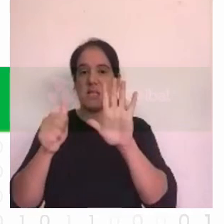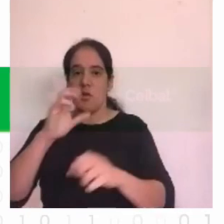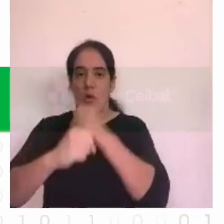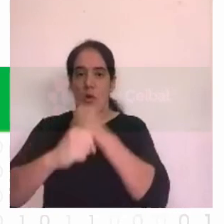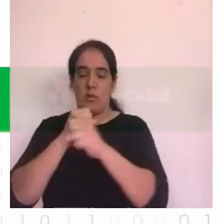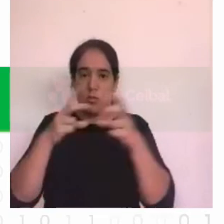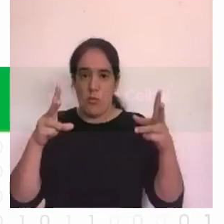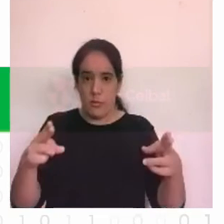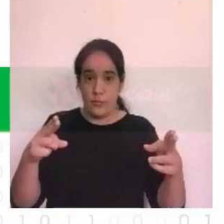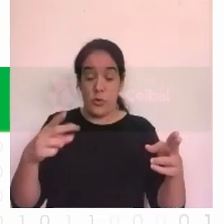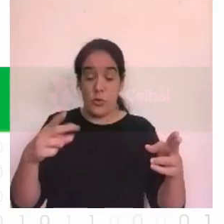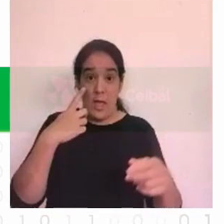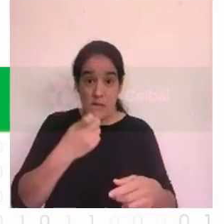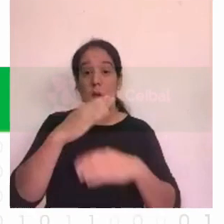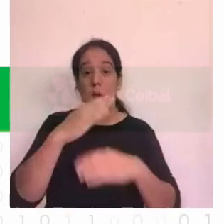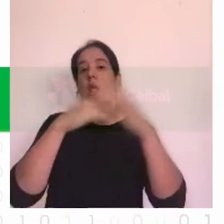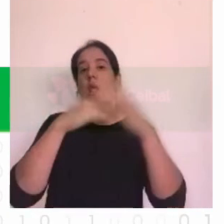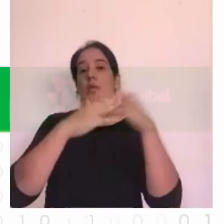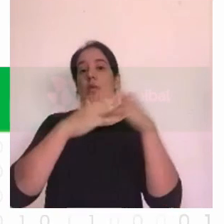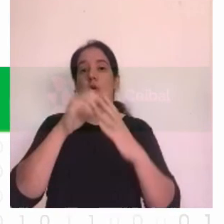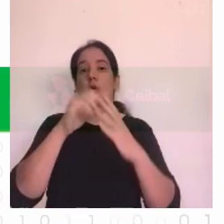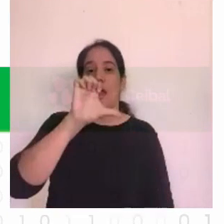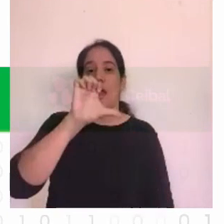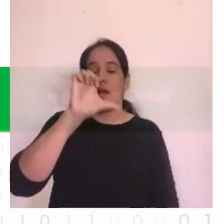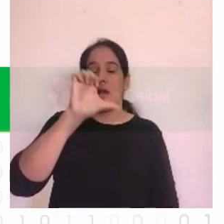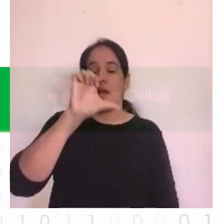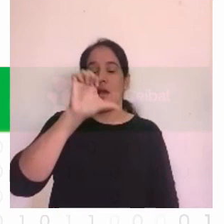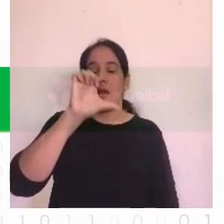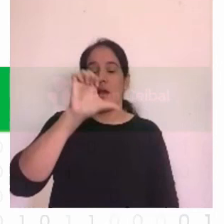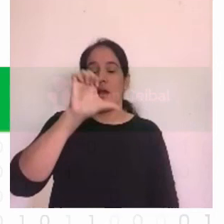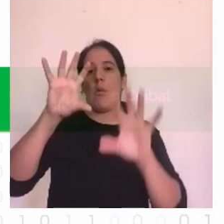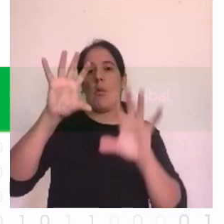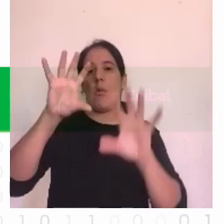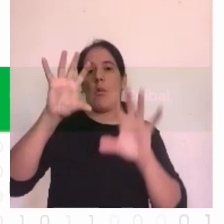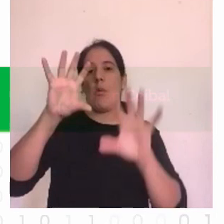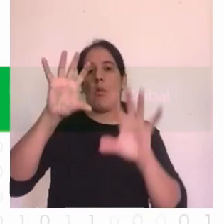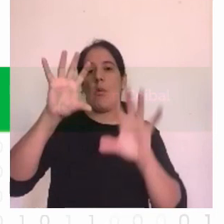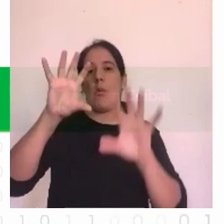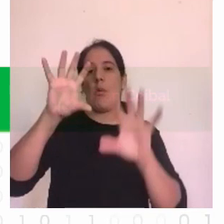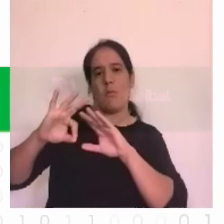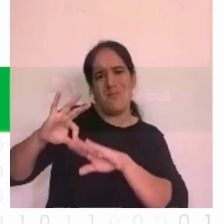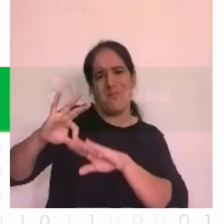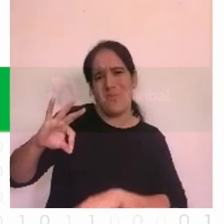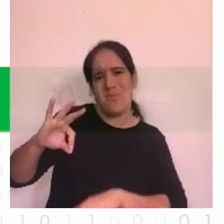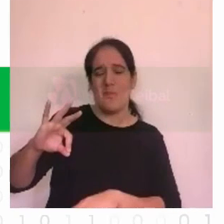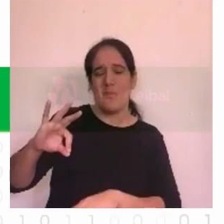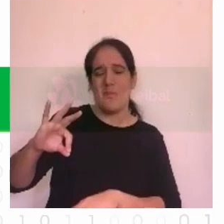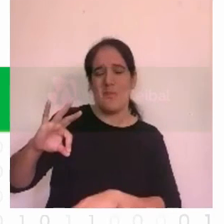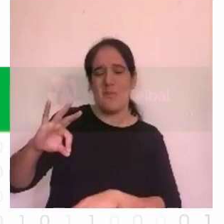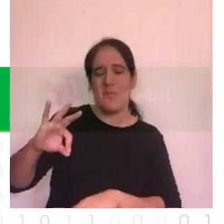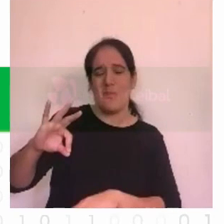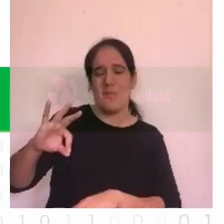construcción en enero hay una caída en las remuneraciones promedio. Y acá, por ejemplo, estamos